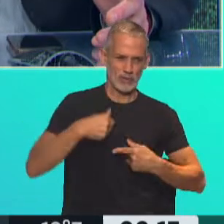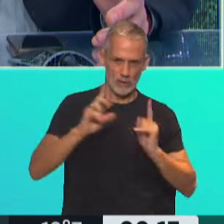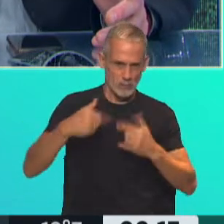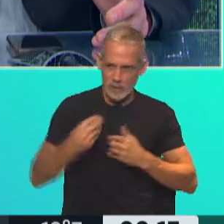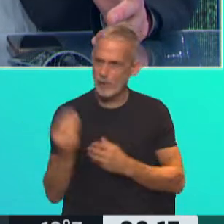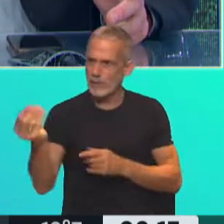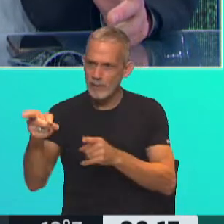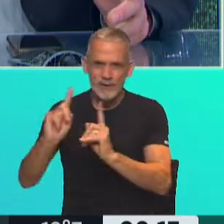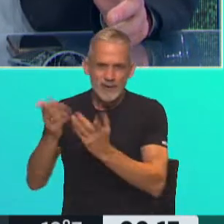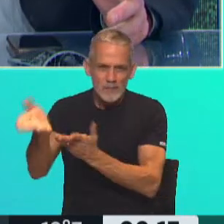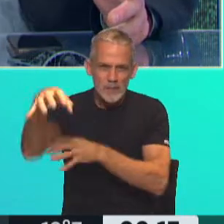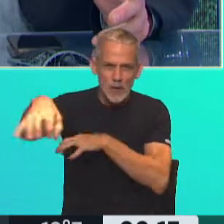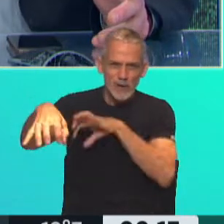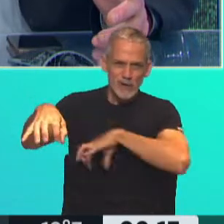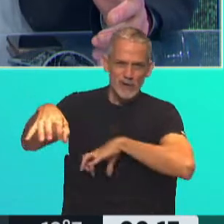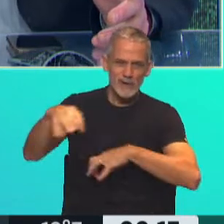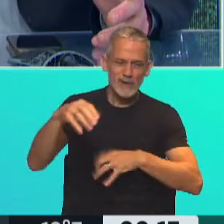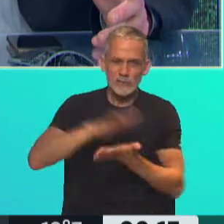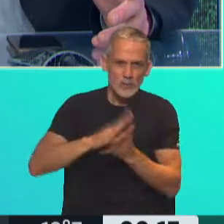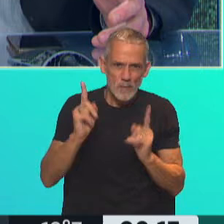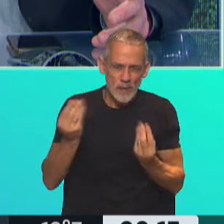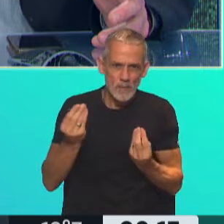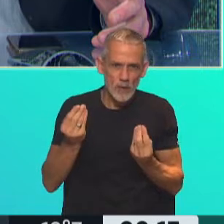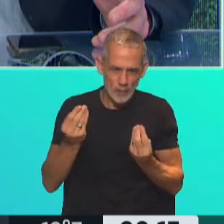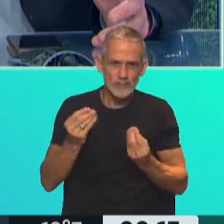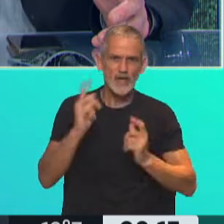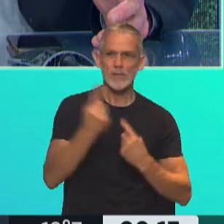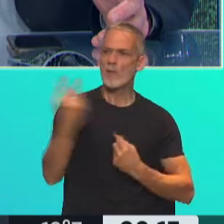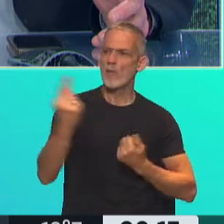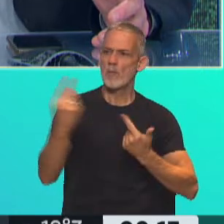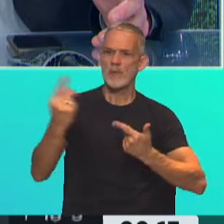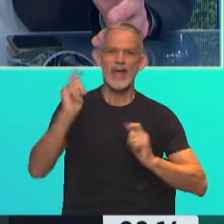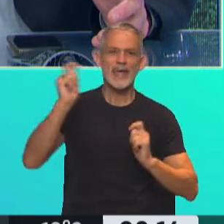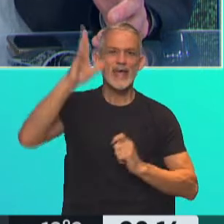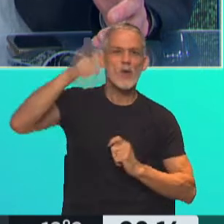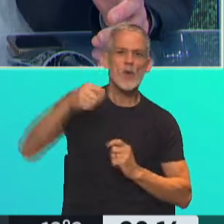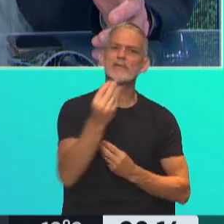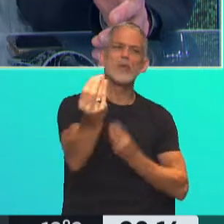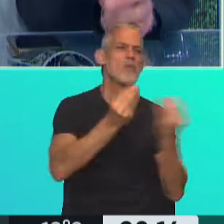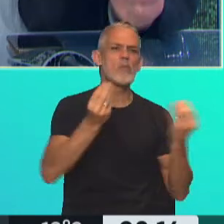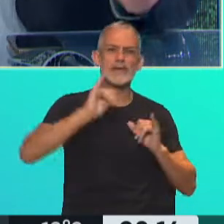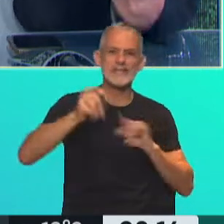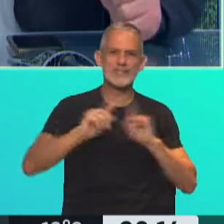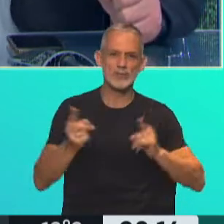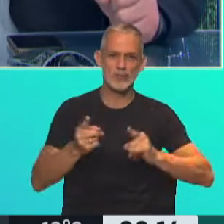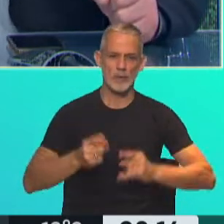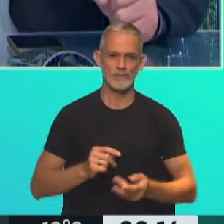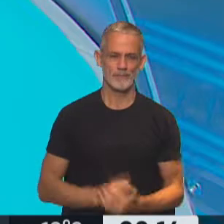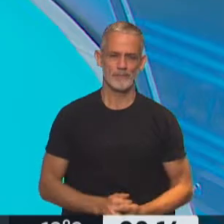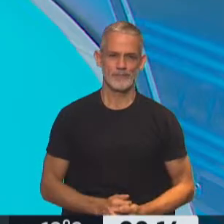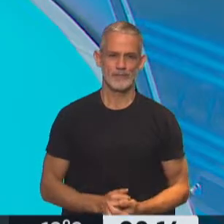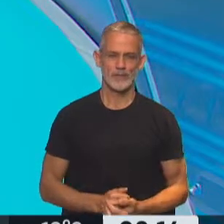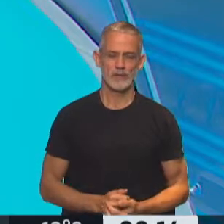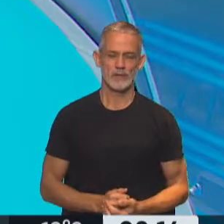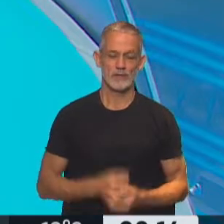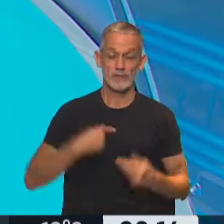que resolver. ¿Resolver qué? Esto que te contamos. ¿Quién va a ser el juez y quién no va a ser juez que puede resolver sobre tu vida? Me